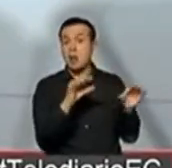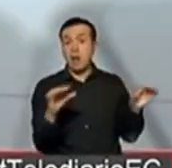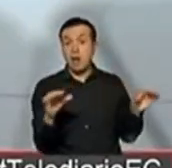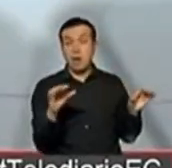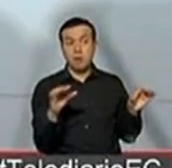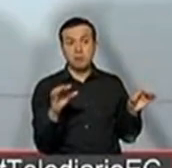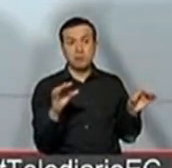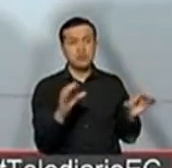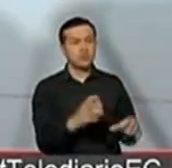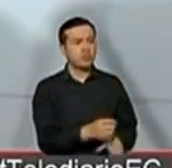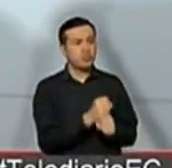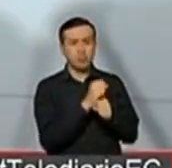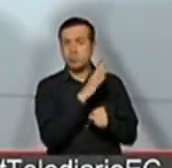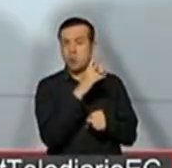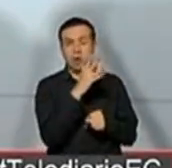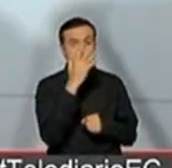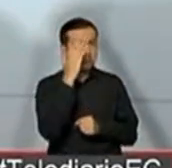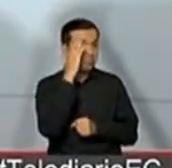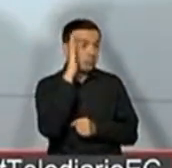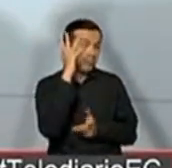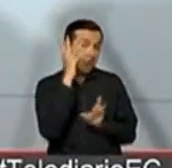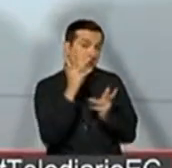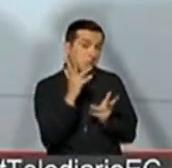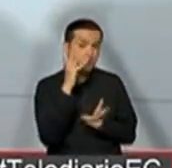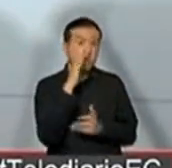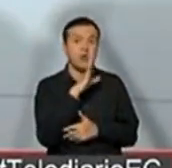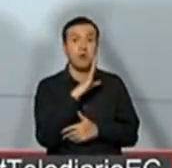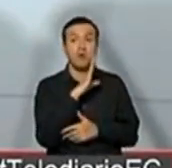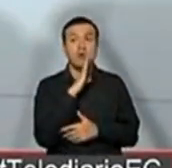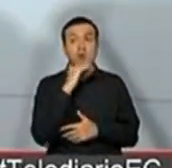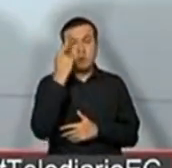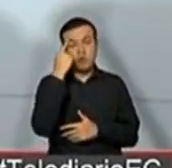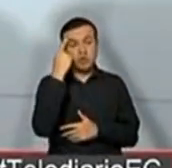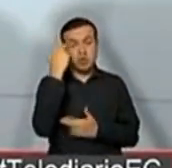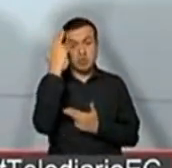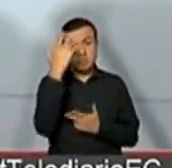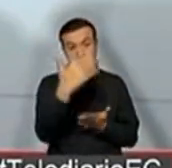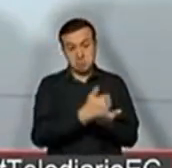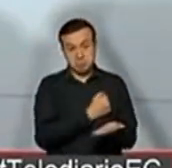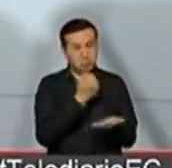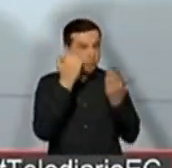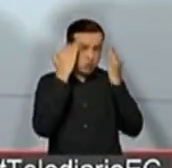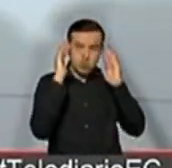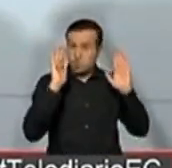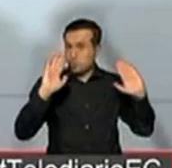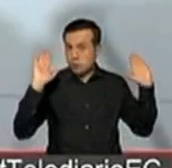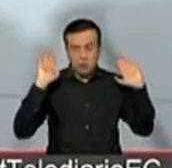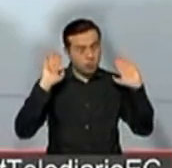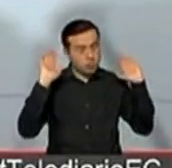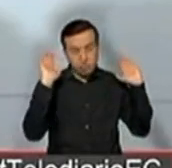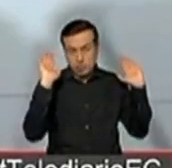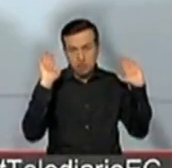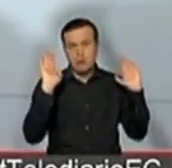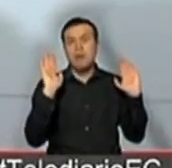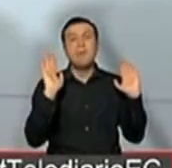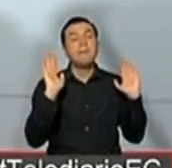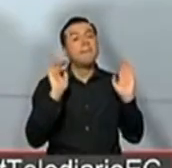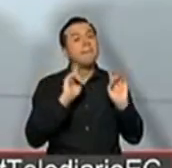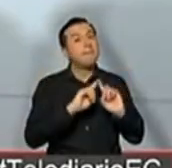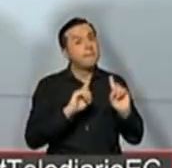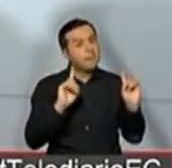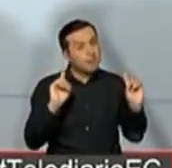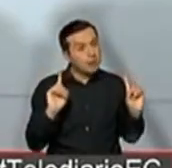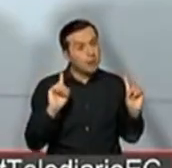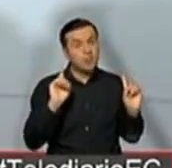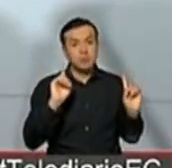ve la presencia de ellas. Yo no sé, quizás el señor Correa la sacó, no estoy muy al tanto, pero el hecho es que,